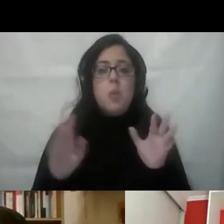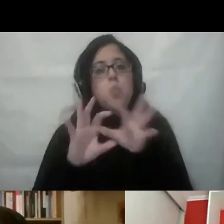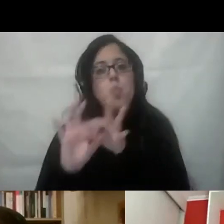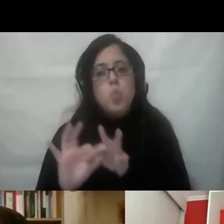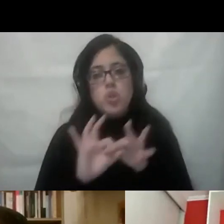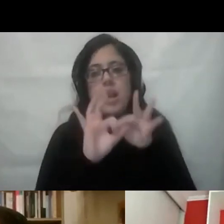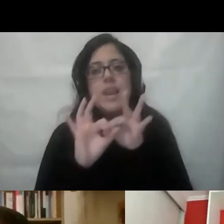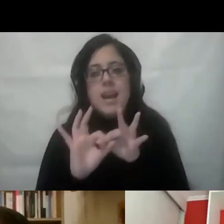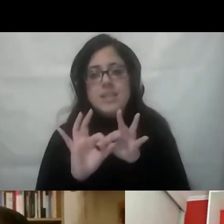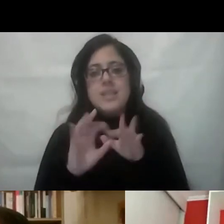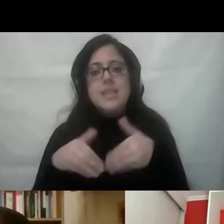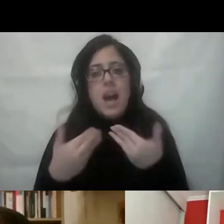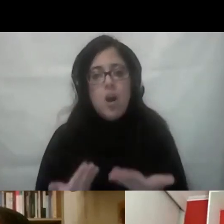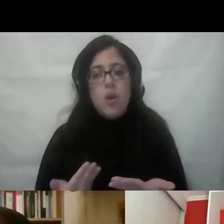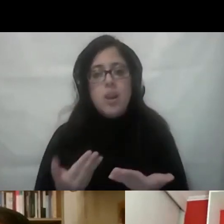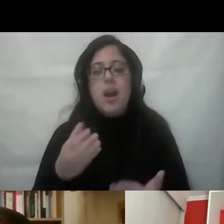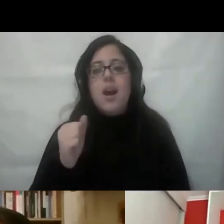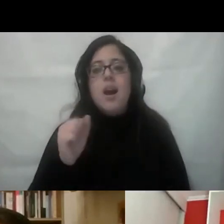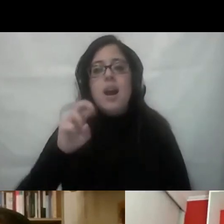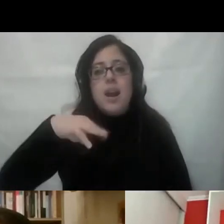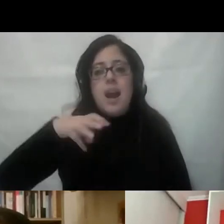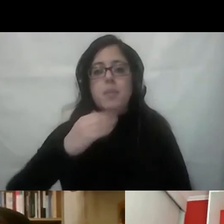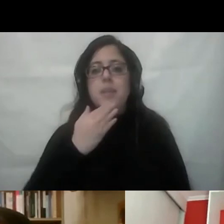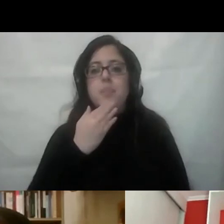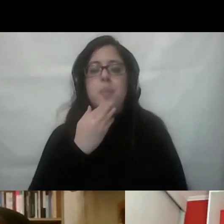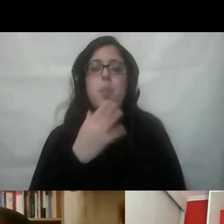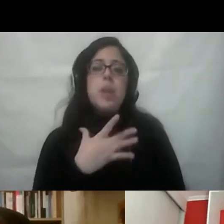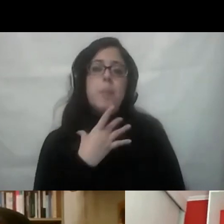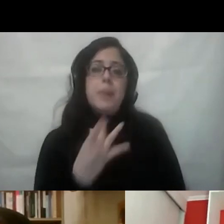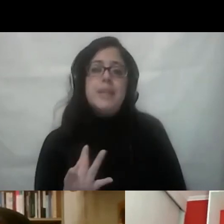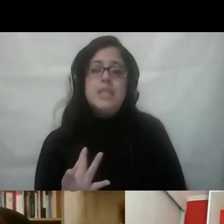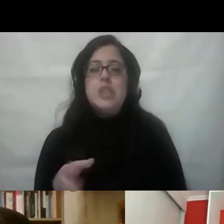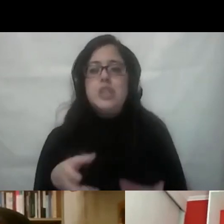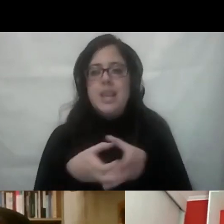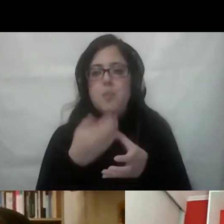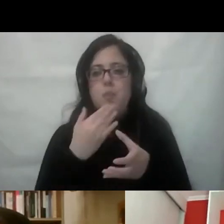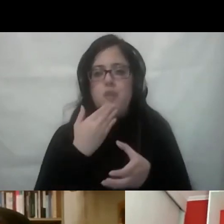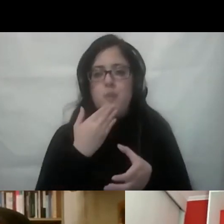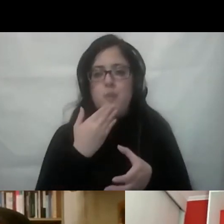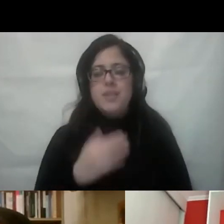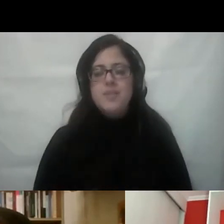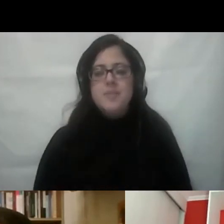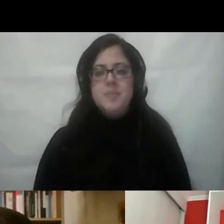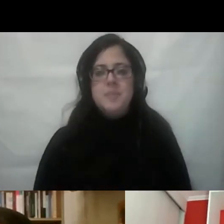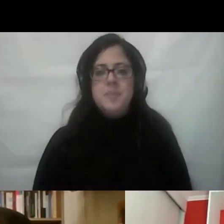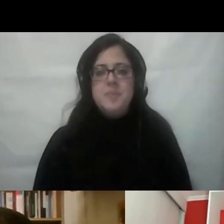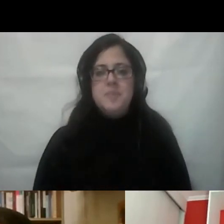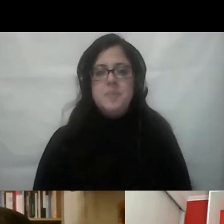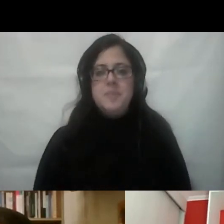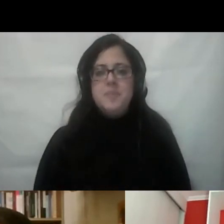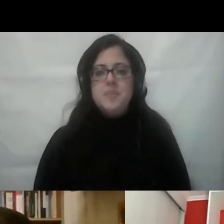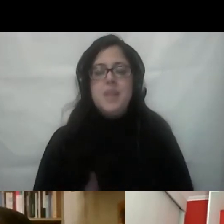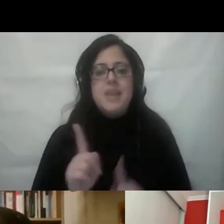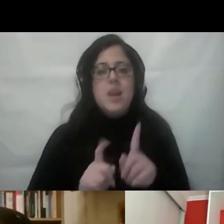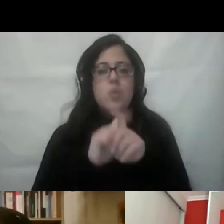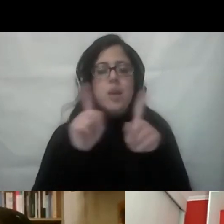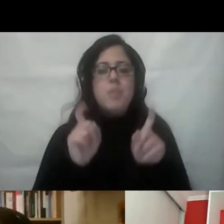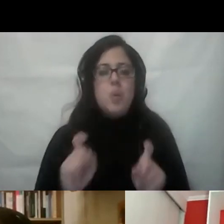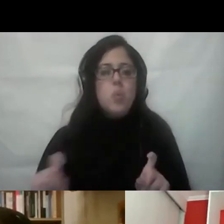por el espacio, Carmen Gloria, por la invitación, y al equipo también del CJF. Tenemos unas preguntas, gracias